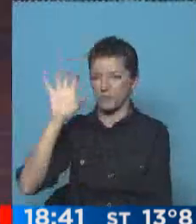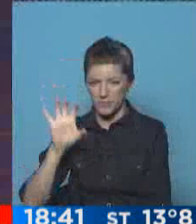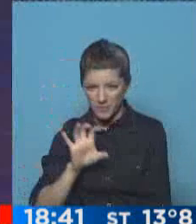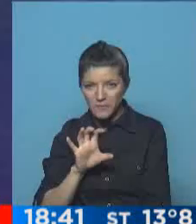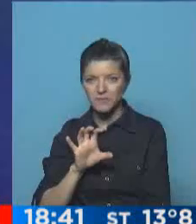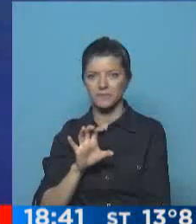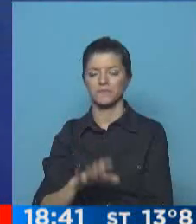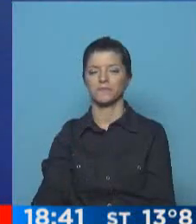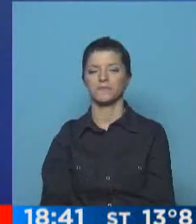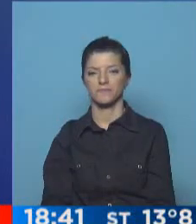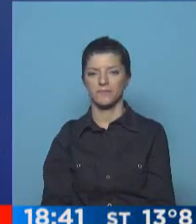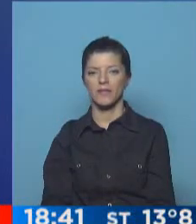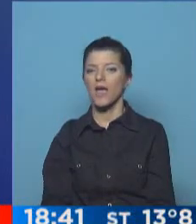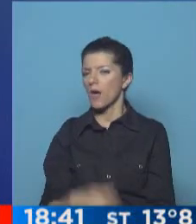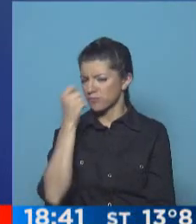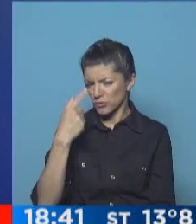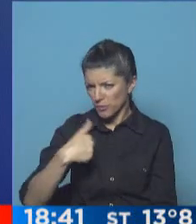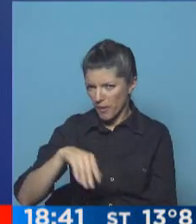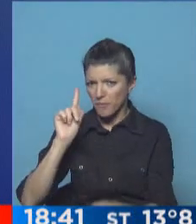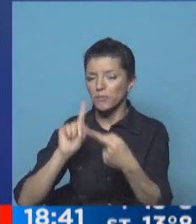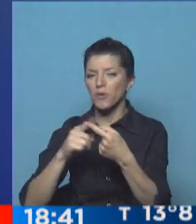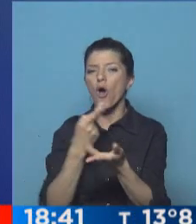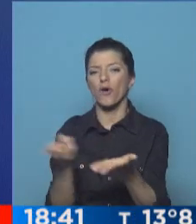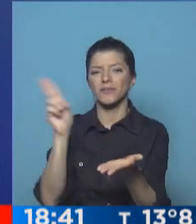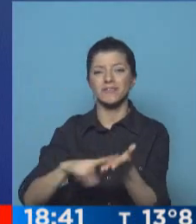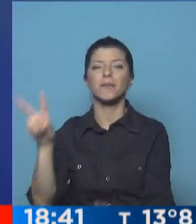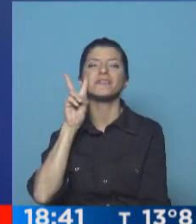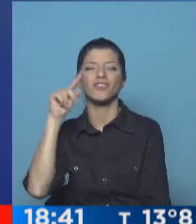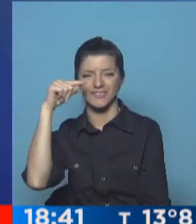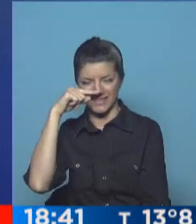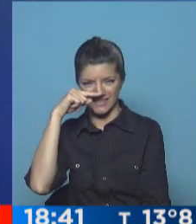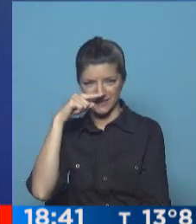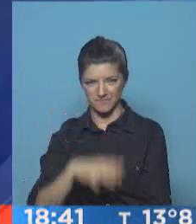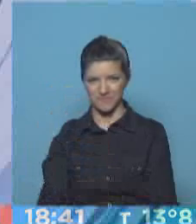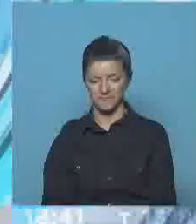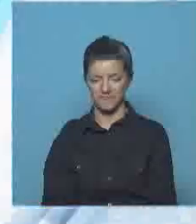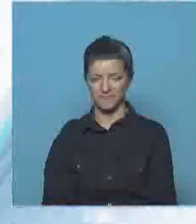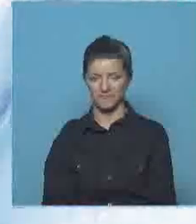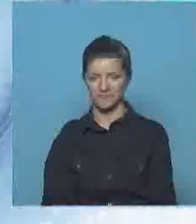país. Con quienes... En cualquier momento nos reencontramos a través de Visión 7. Hasta luego.